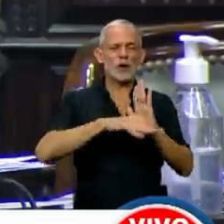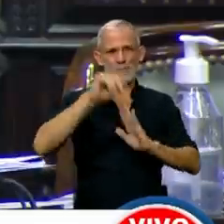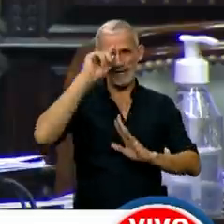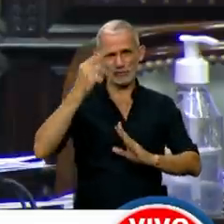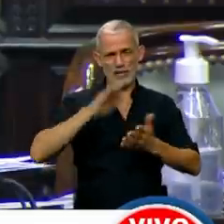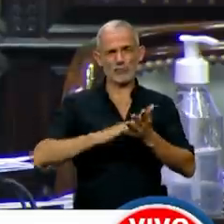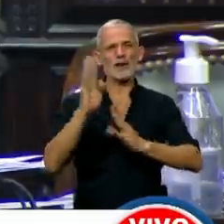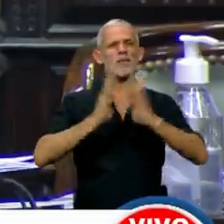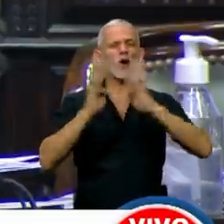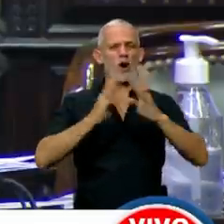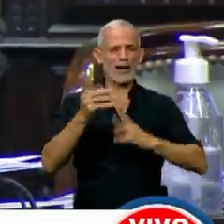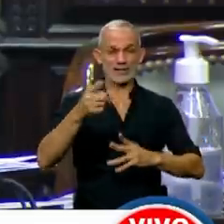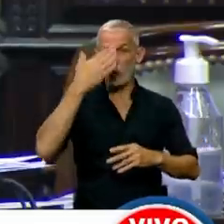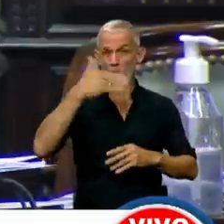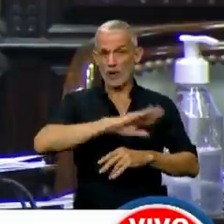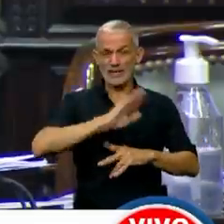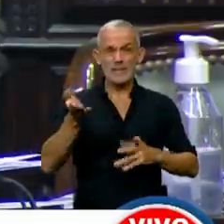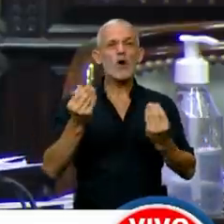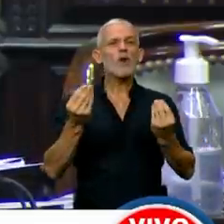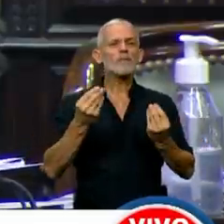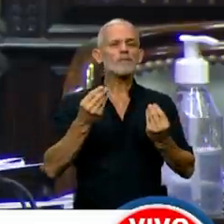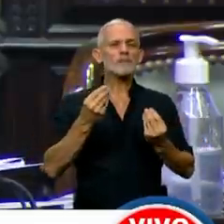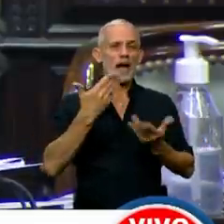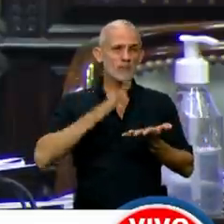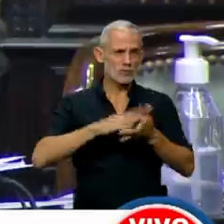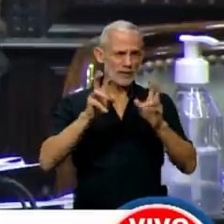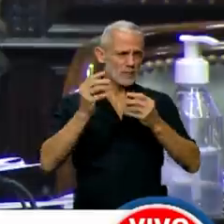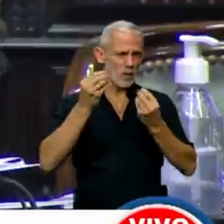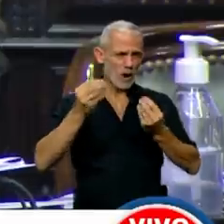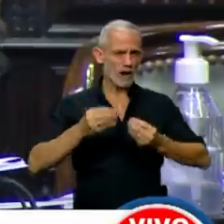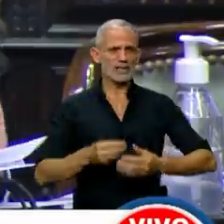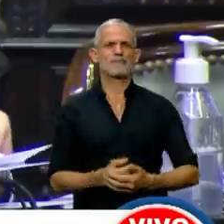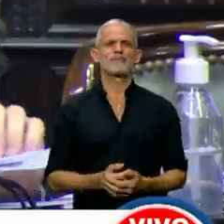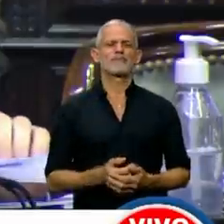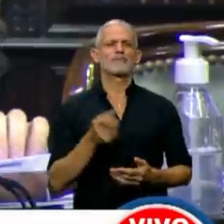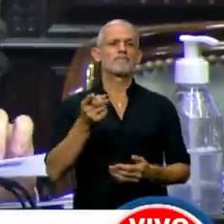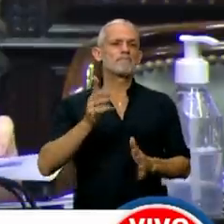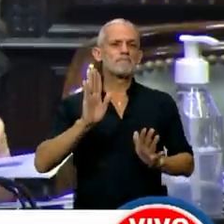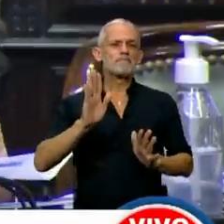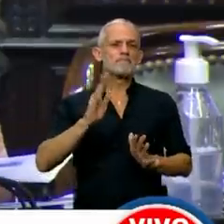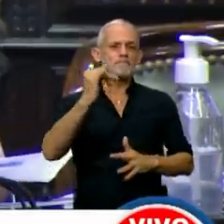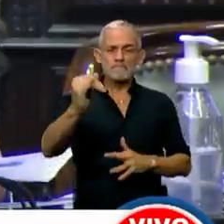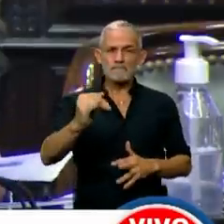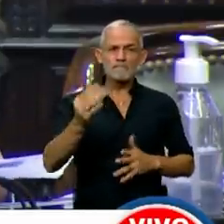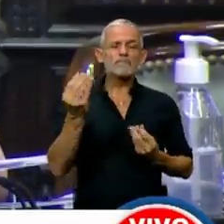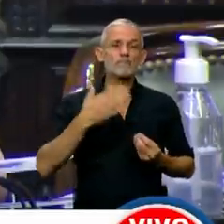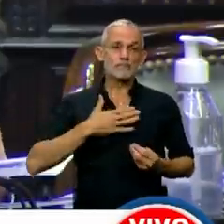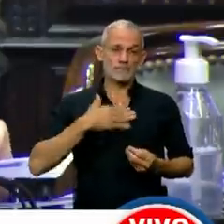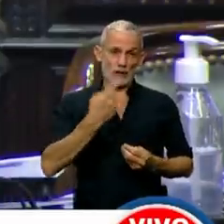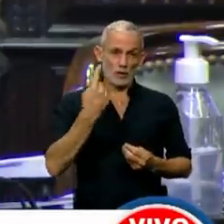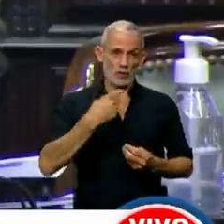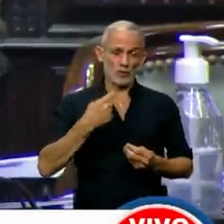de bosque nativo y finalmente también hacen una referencia y dejar a salvo nuestra